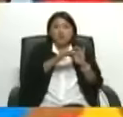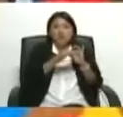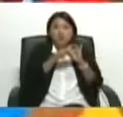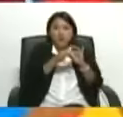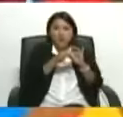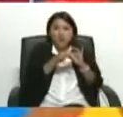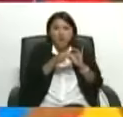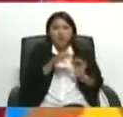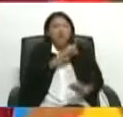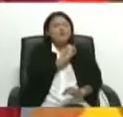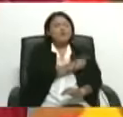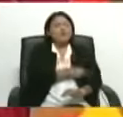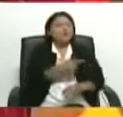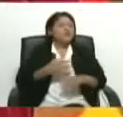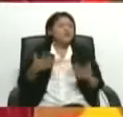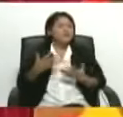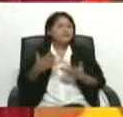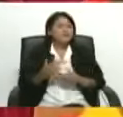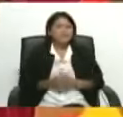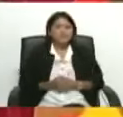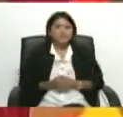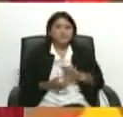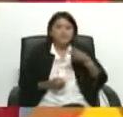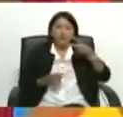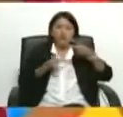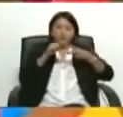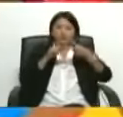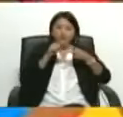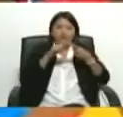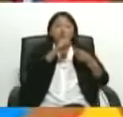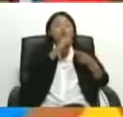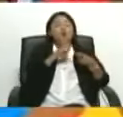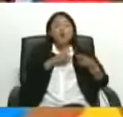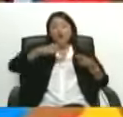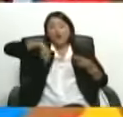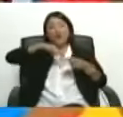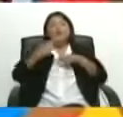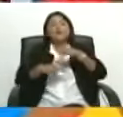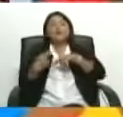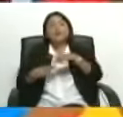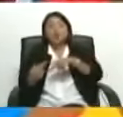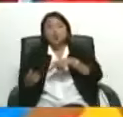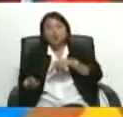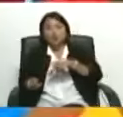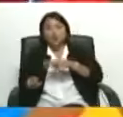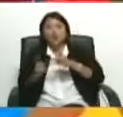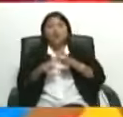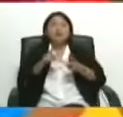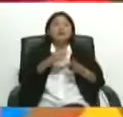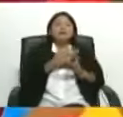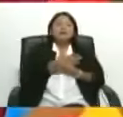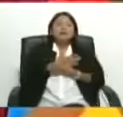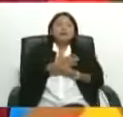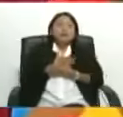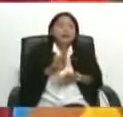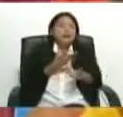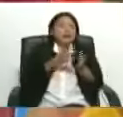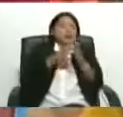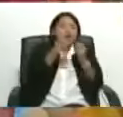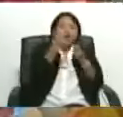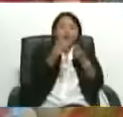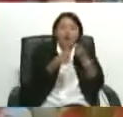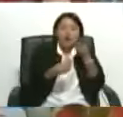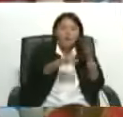más fuerza a ellos, o hay dos cosas que los unen, el odio a nosotros y el deseo de entregarle las riquezas de